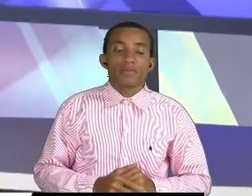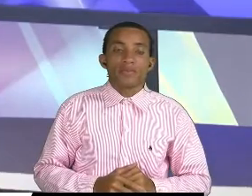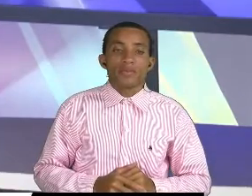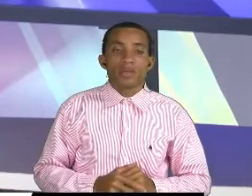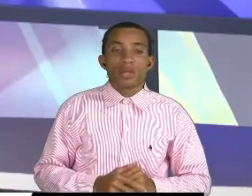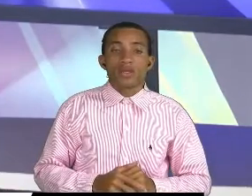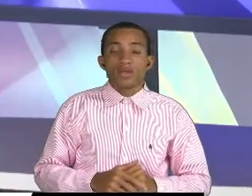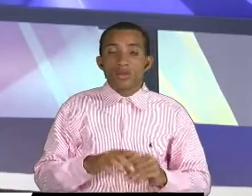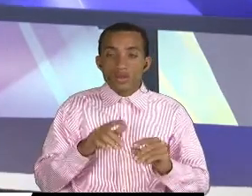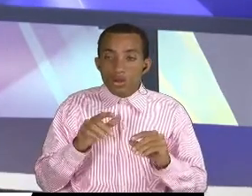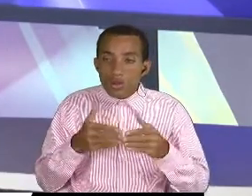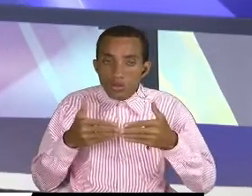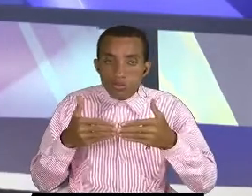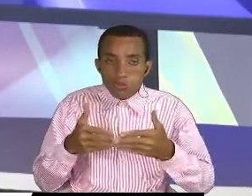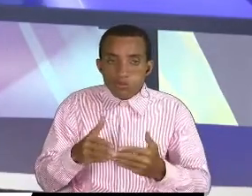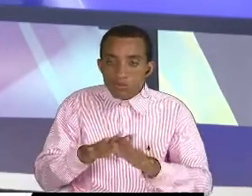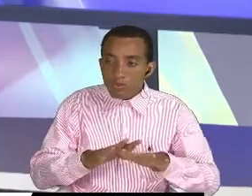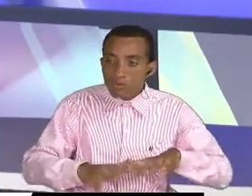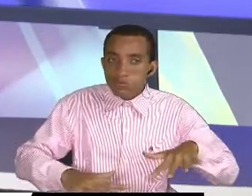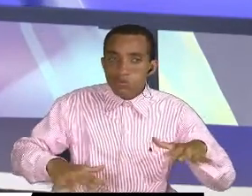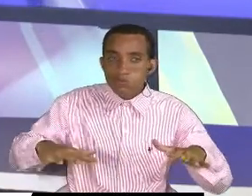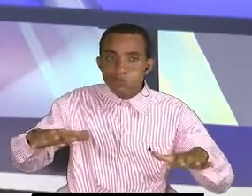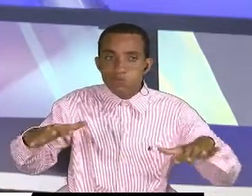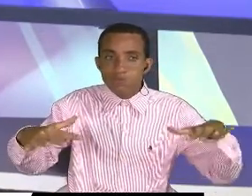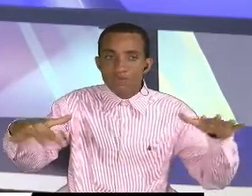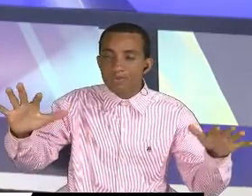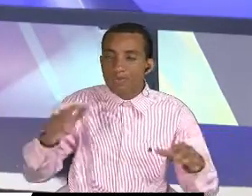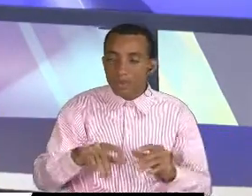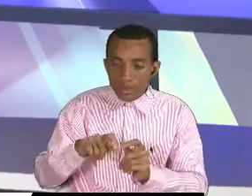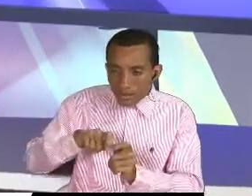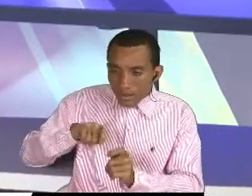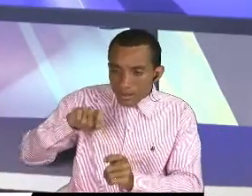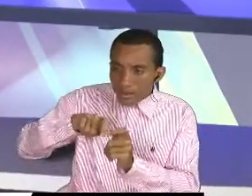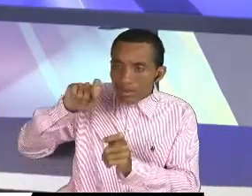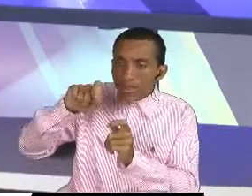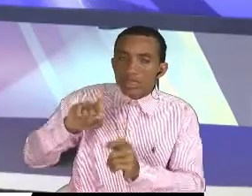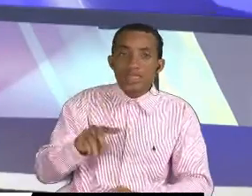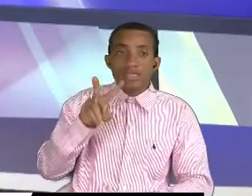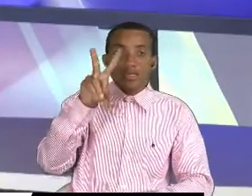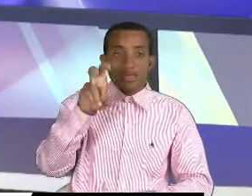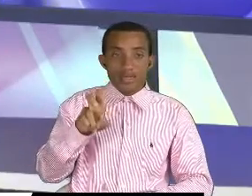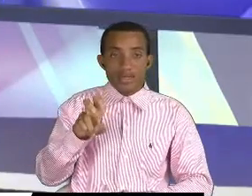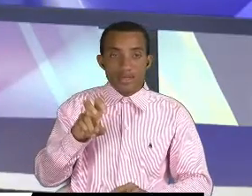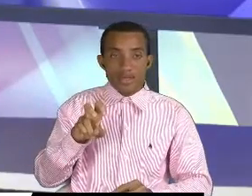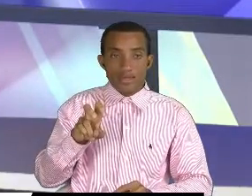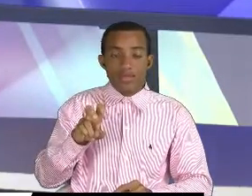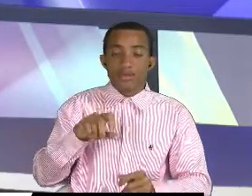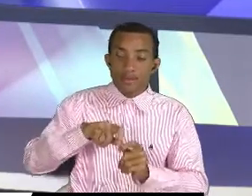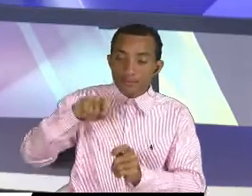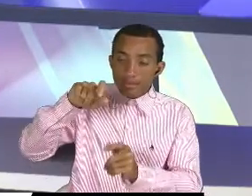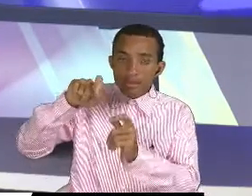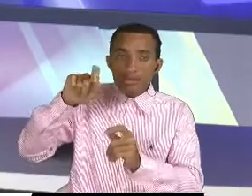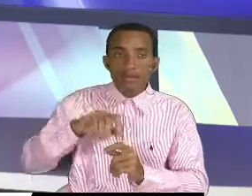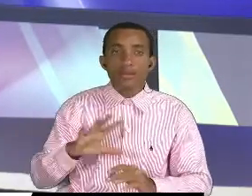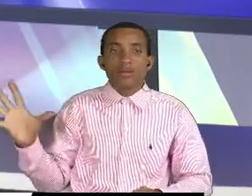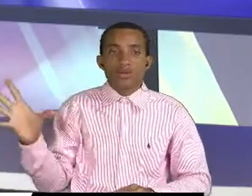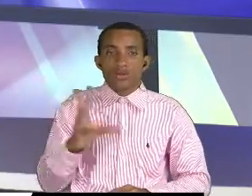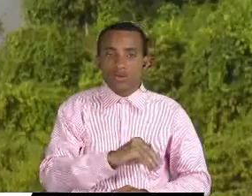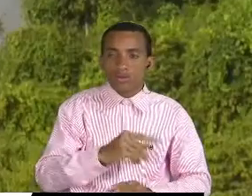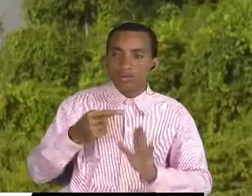de Topocoro de la hidroeléctrica Sogamoso de llegar a su nivel total. Las autoridades por este asunto ya toman las medidas